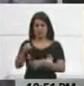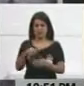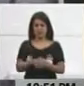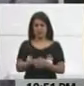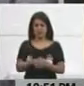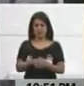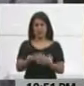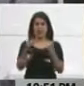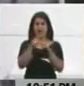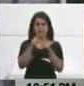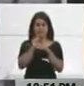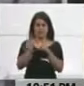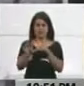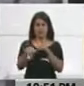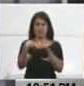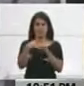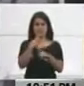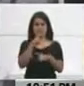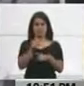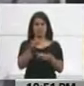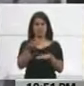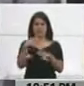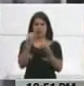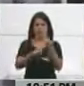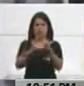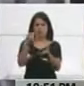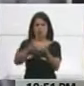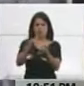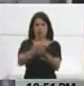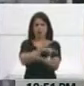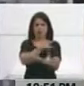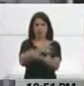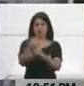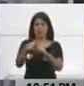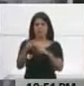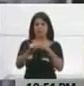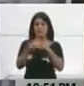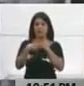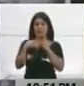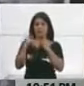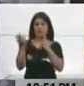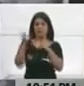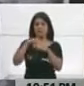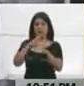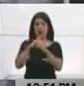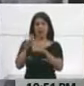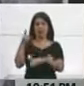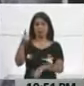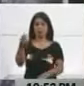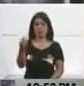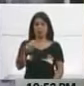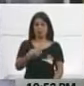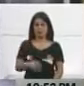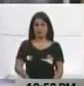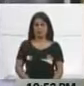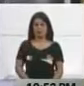pues, ¿con qué van a pagar en los hospitales si no tienen con qué tomar el autobús? Van a hablar a nosotros ahora.